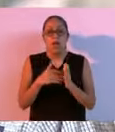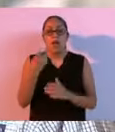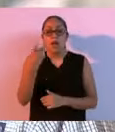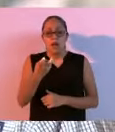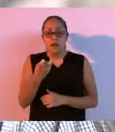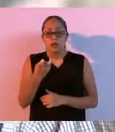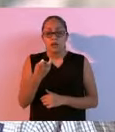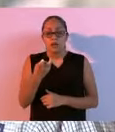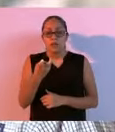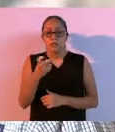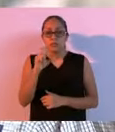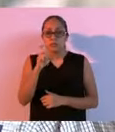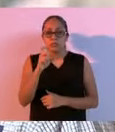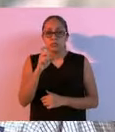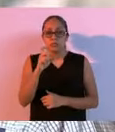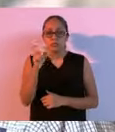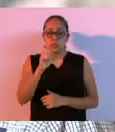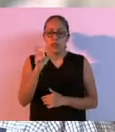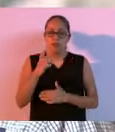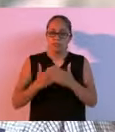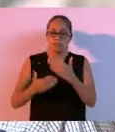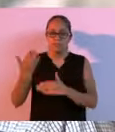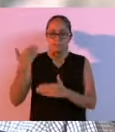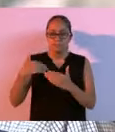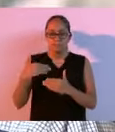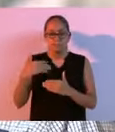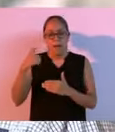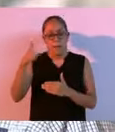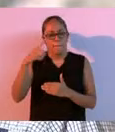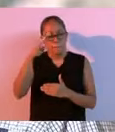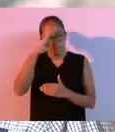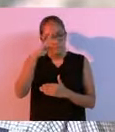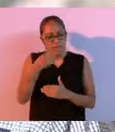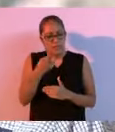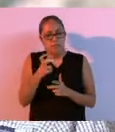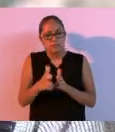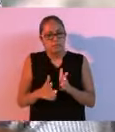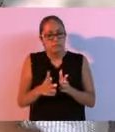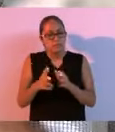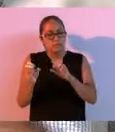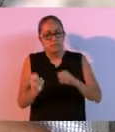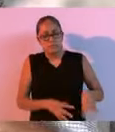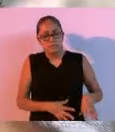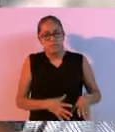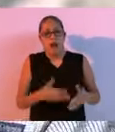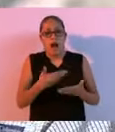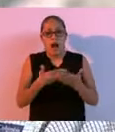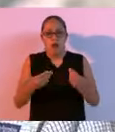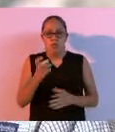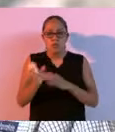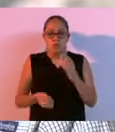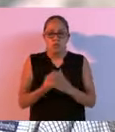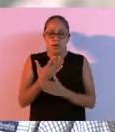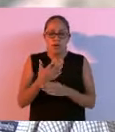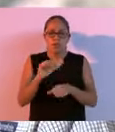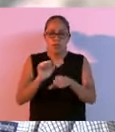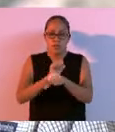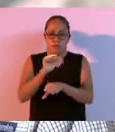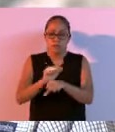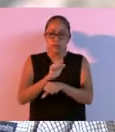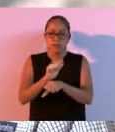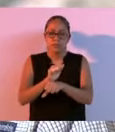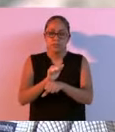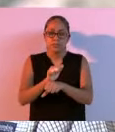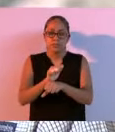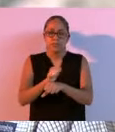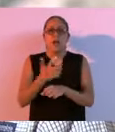entonces dejó atrás el ferrocarril y se empezó a sustituir por el automóvil. Se empezó a